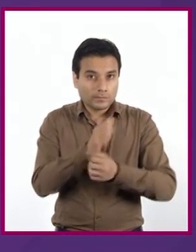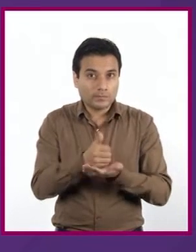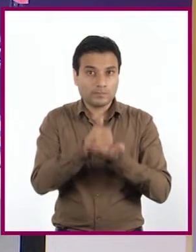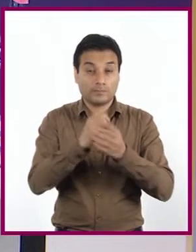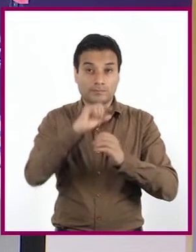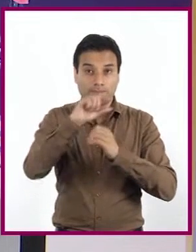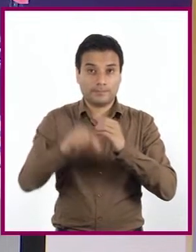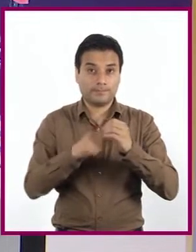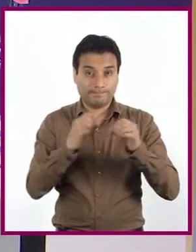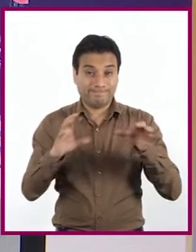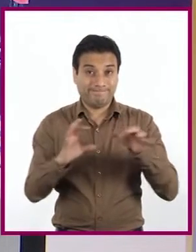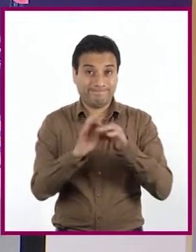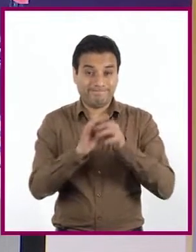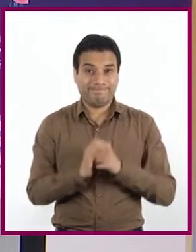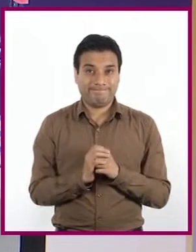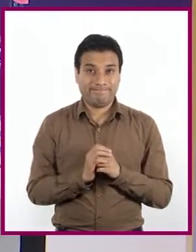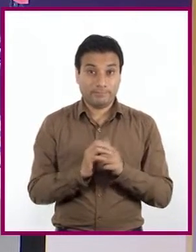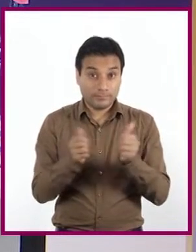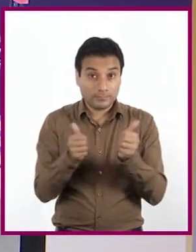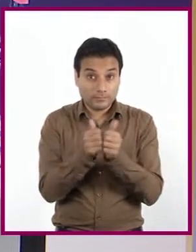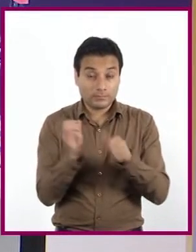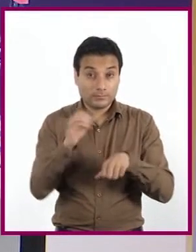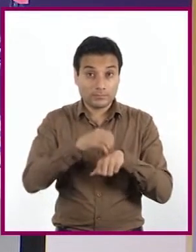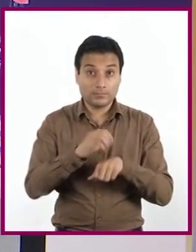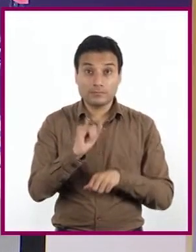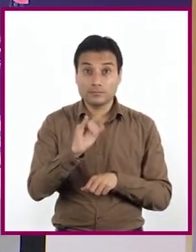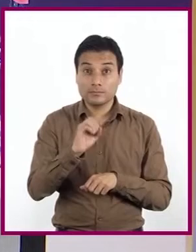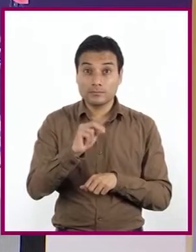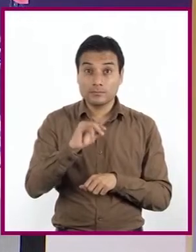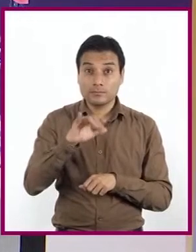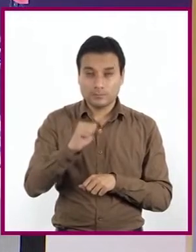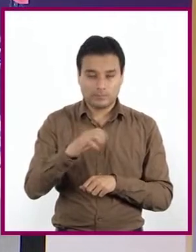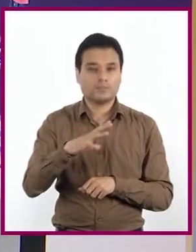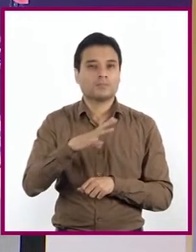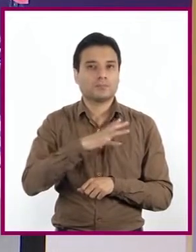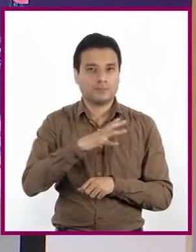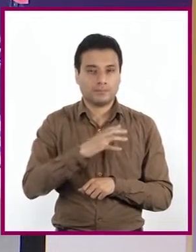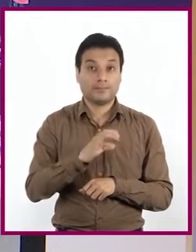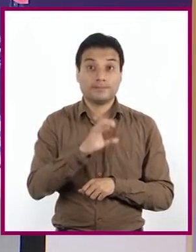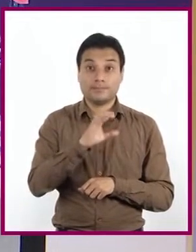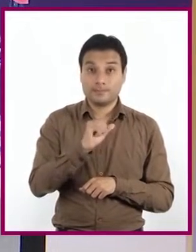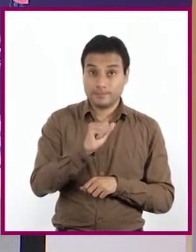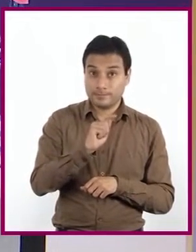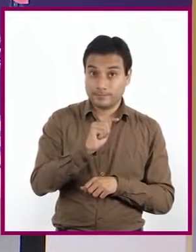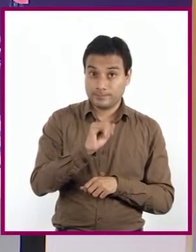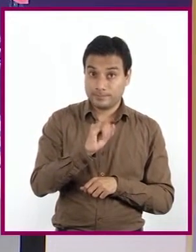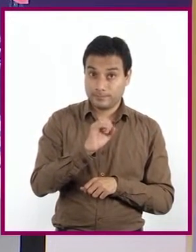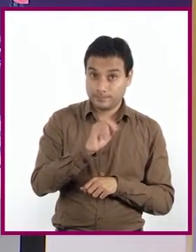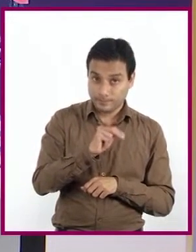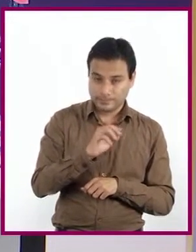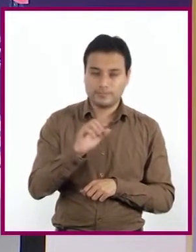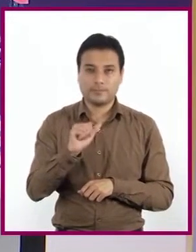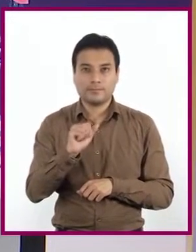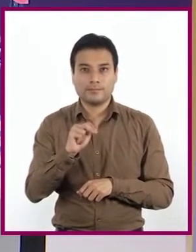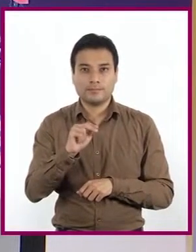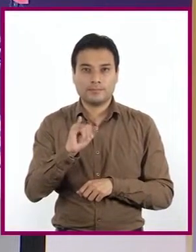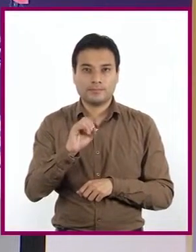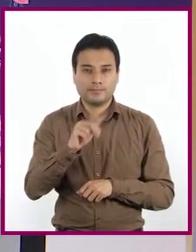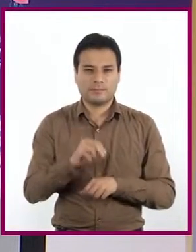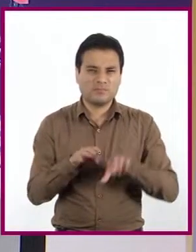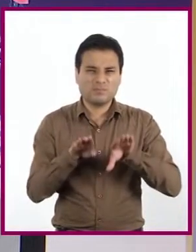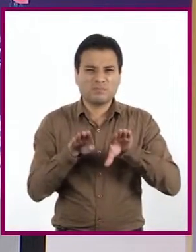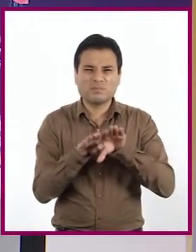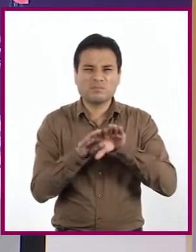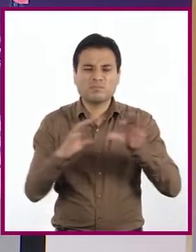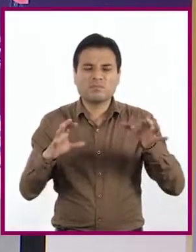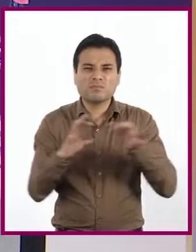átomos. Los compuestos iónicos están formados de cationes y aniones. Se mantienen unidos